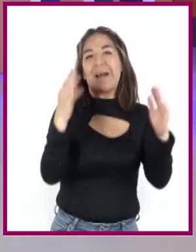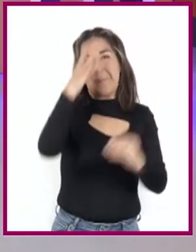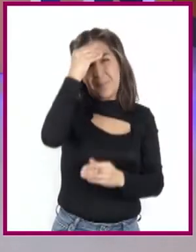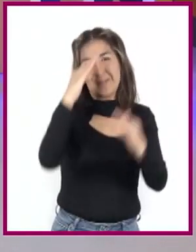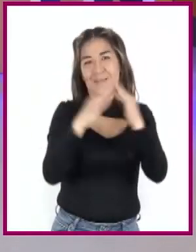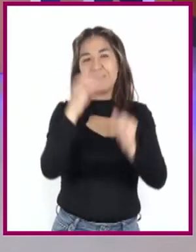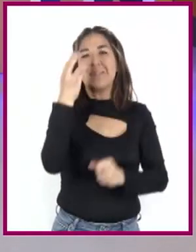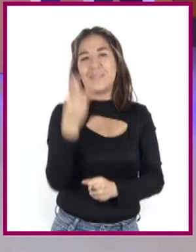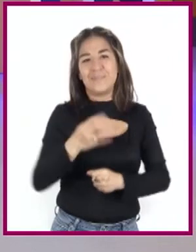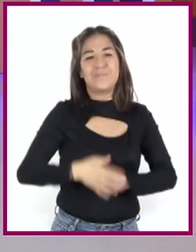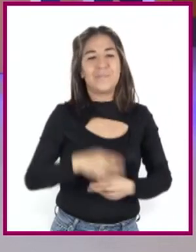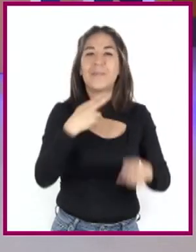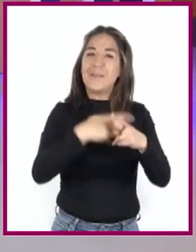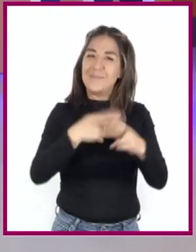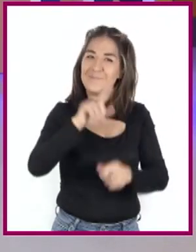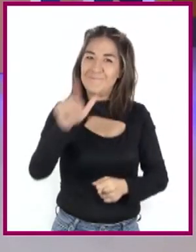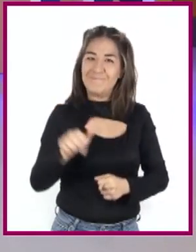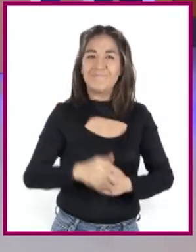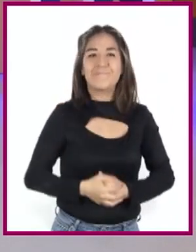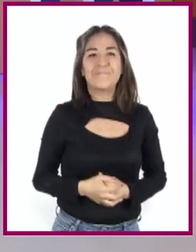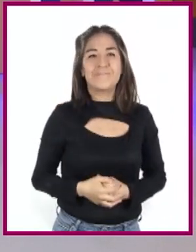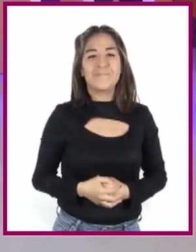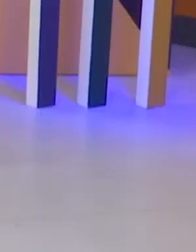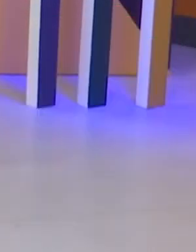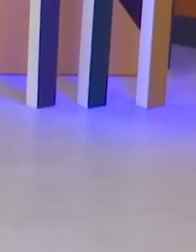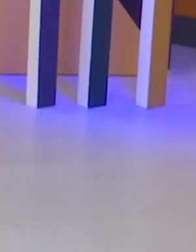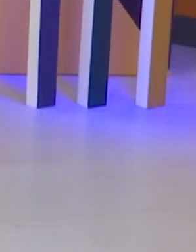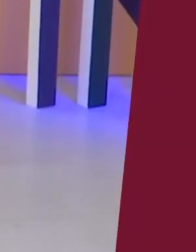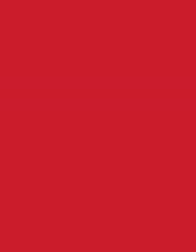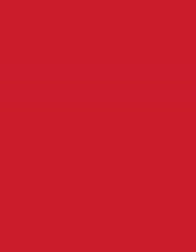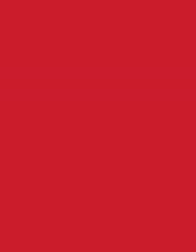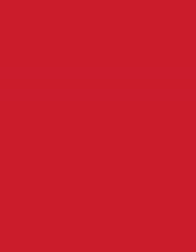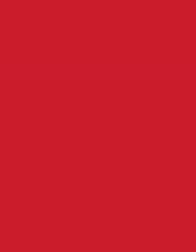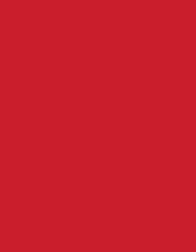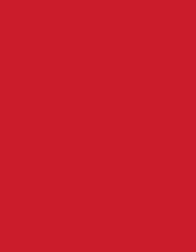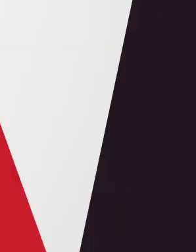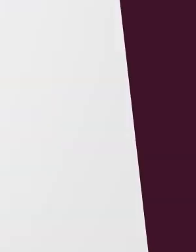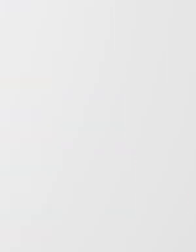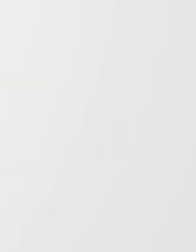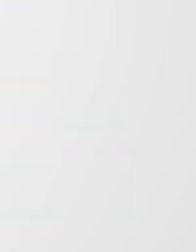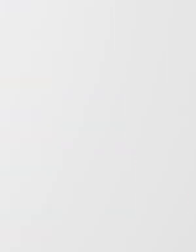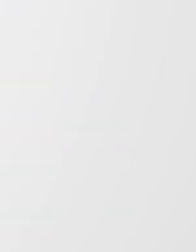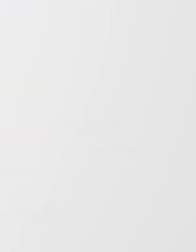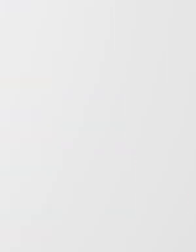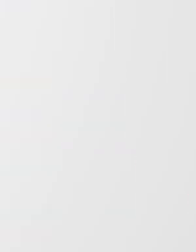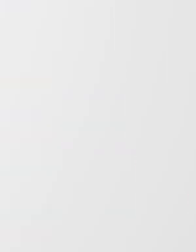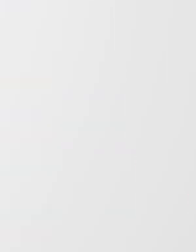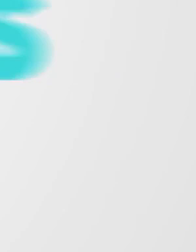3. ¡Hasta luego! Maestro, qué interesante.